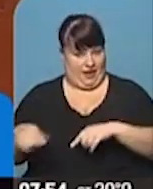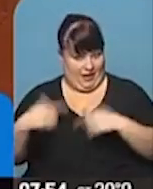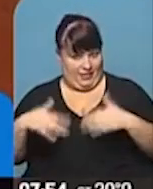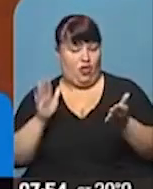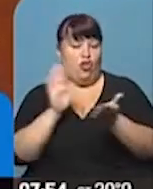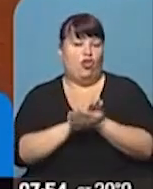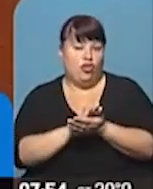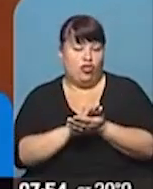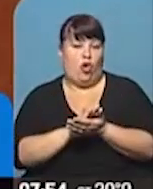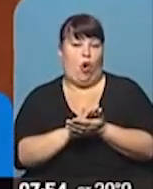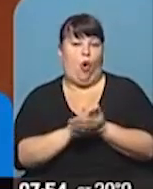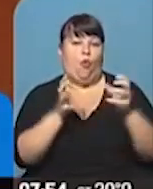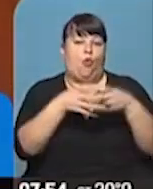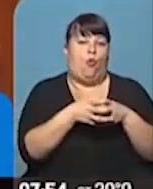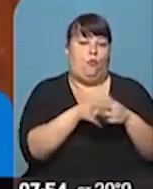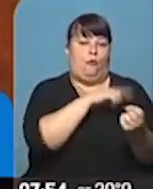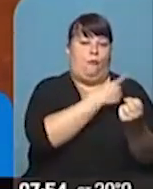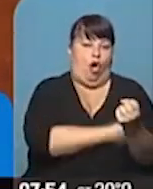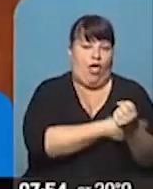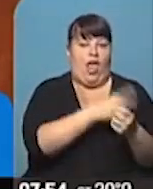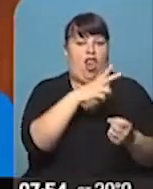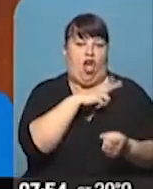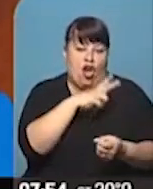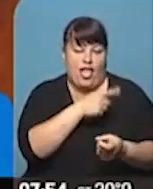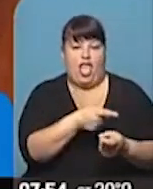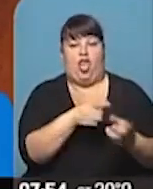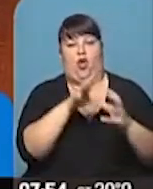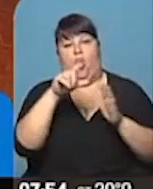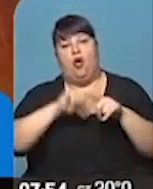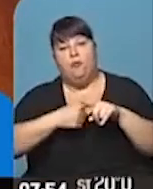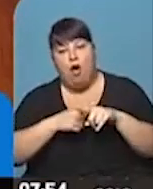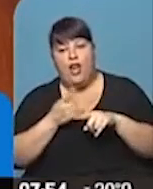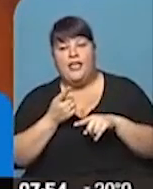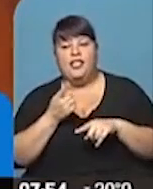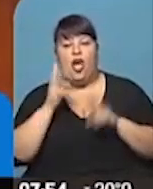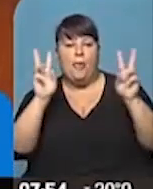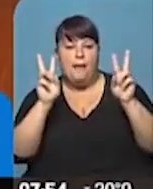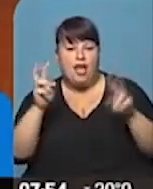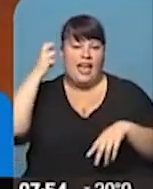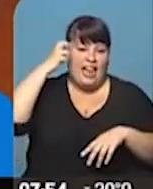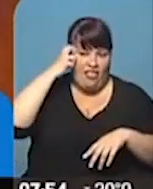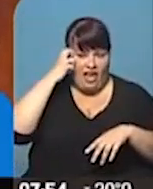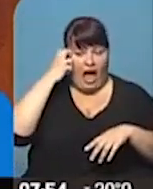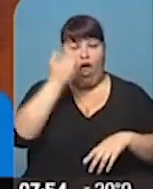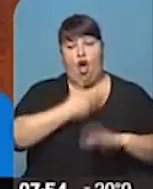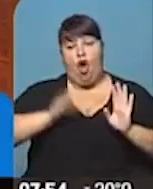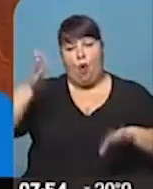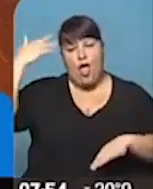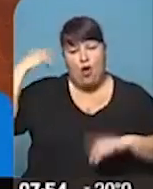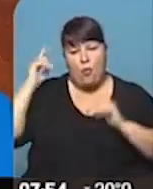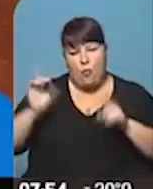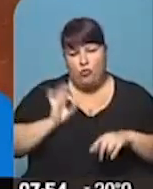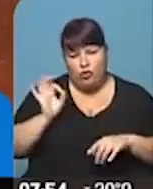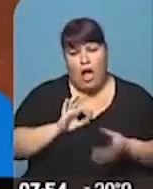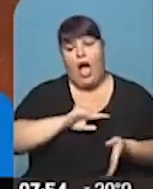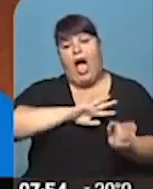Entre una concentración del poder y la riqueza en un régimen político de peronistas y radicales que han venido gobernando durante mucho tiempo y